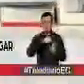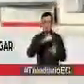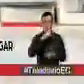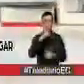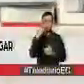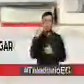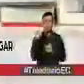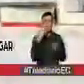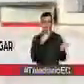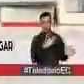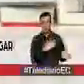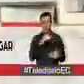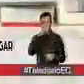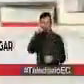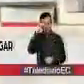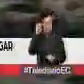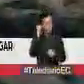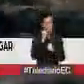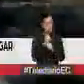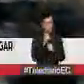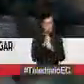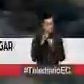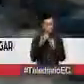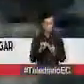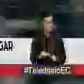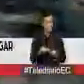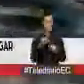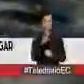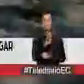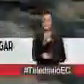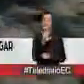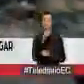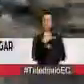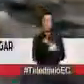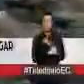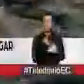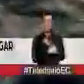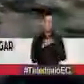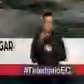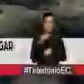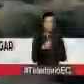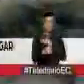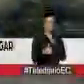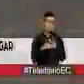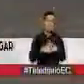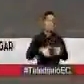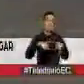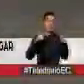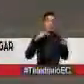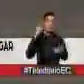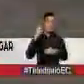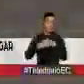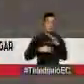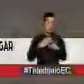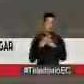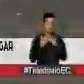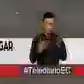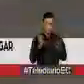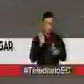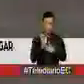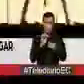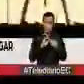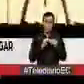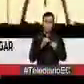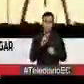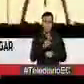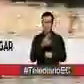está paralelamente trabajando en los reglamentos. De los 25 países pesqueros más fuertes en el mundo, Ecuador ocupa